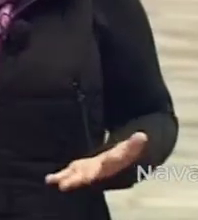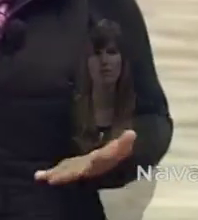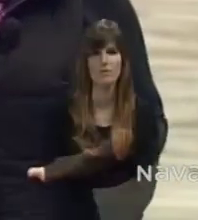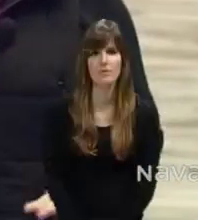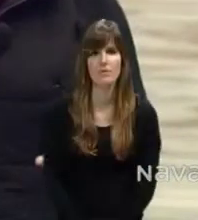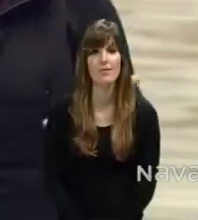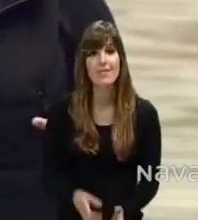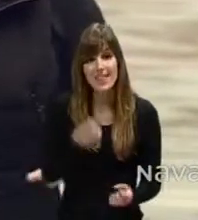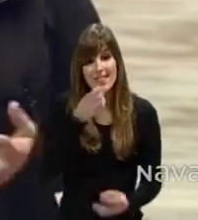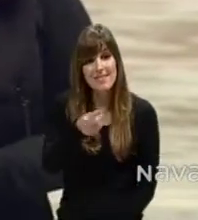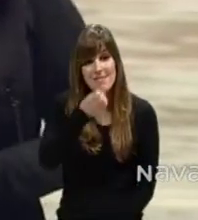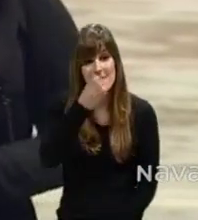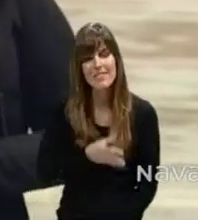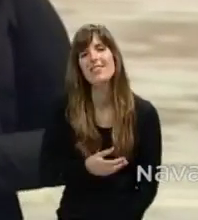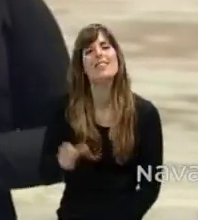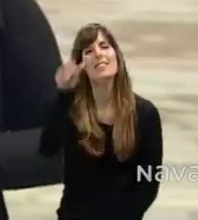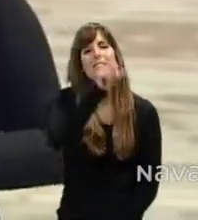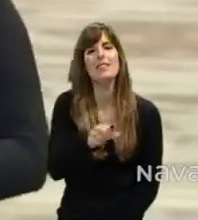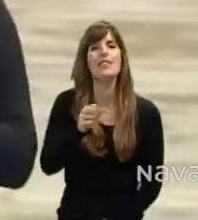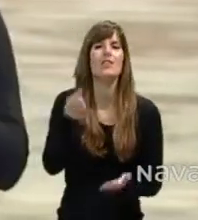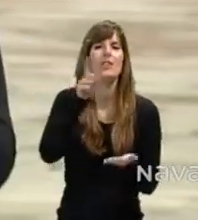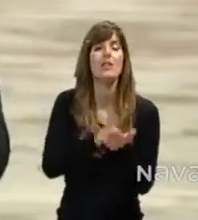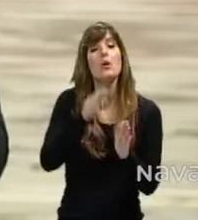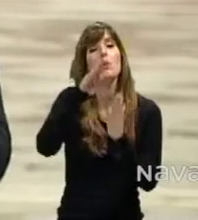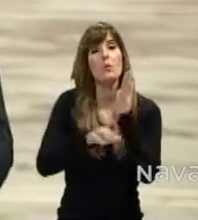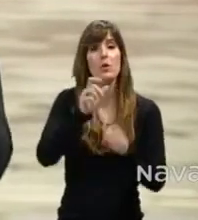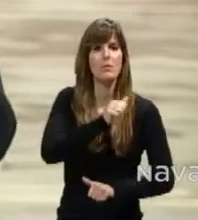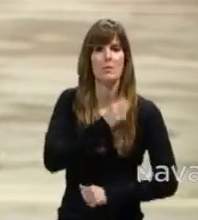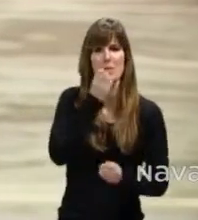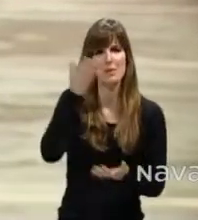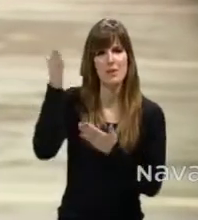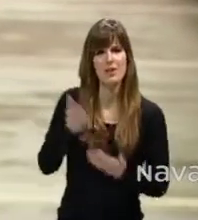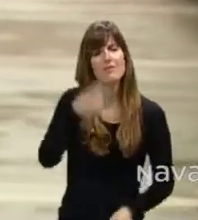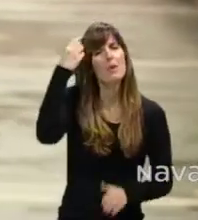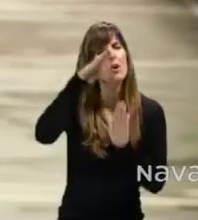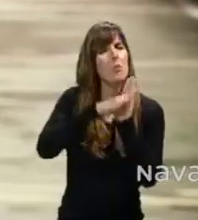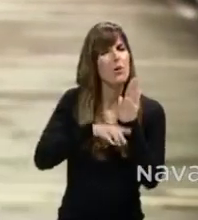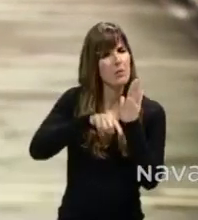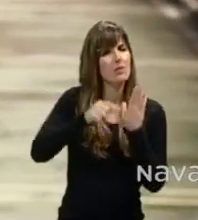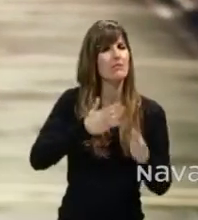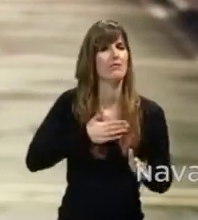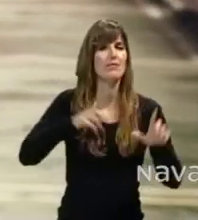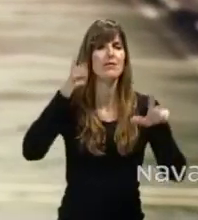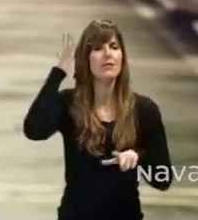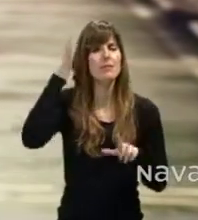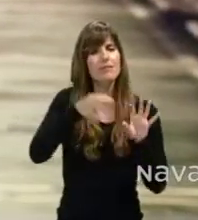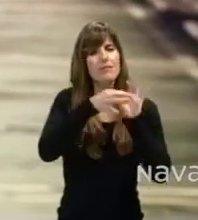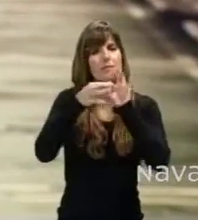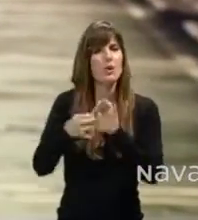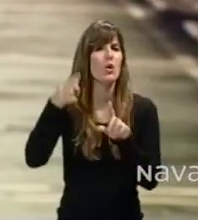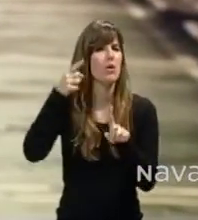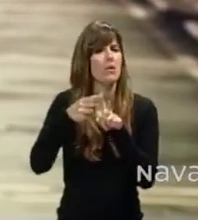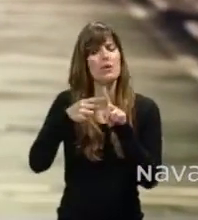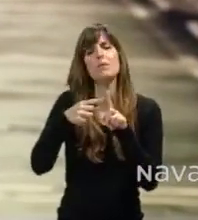¿Qué tal? ¿Cómo estás? Bienvenido a una nueva semana. Esto es No te pares. Ya sabes, tu espacio aquí en Navarra Televisión en el que cada